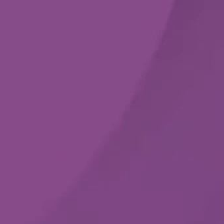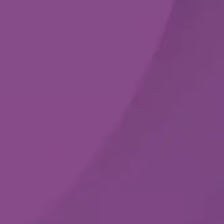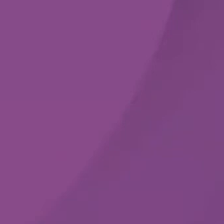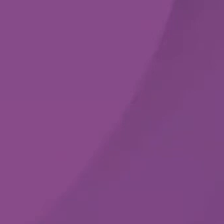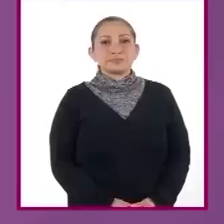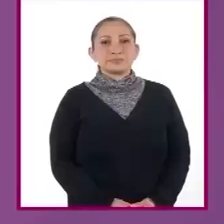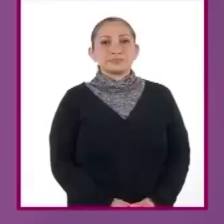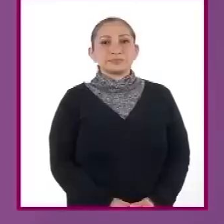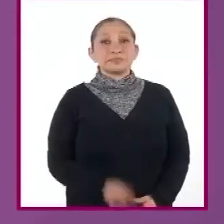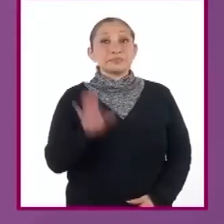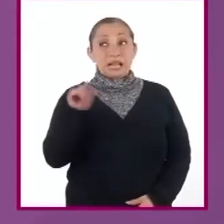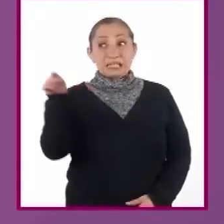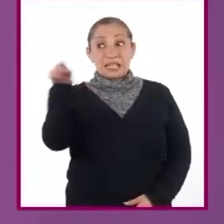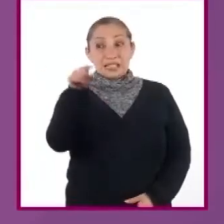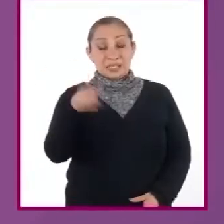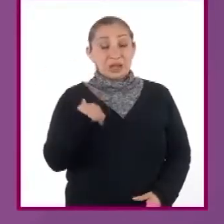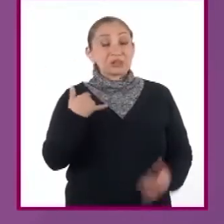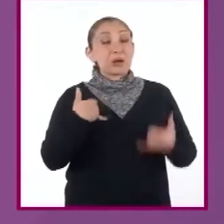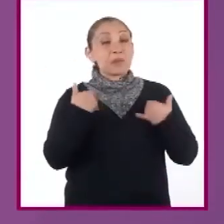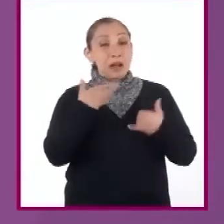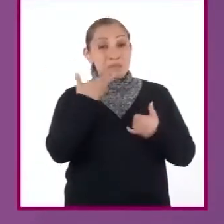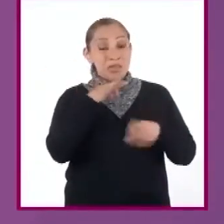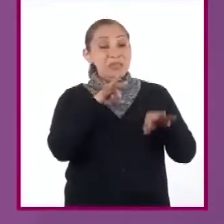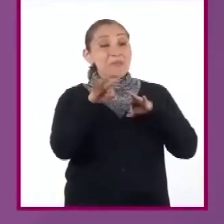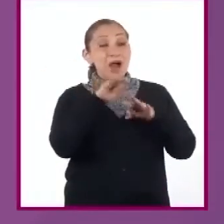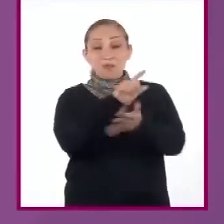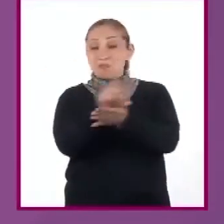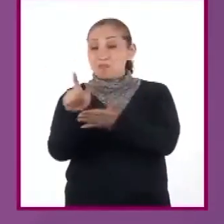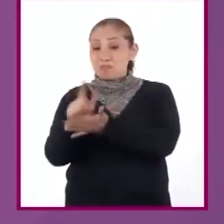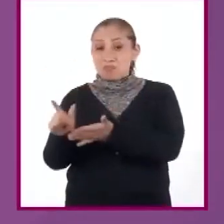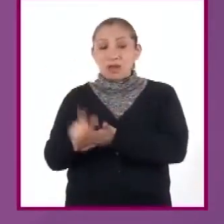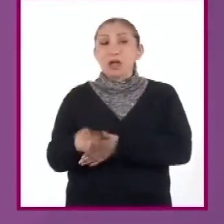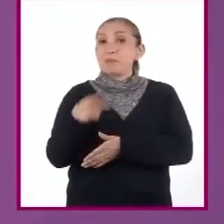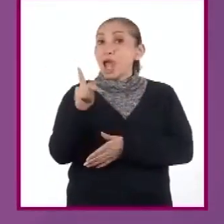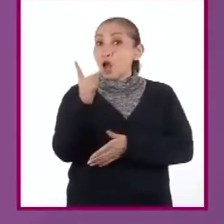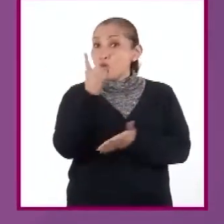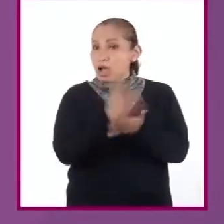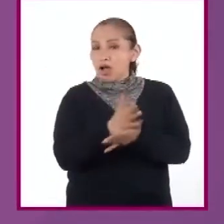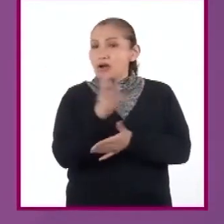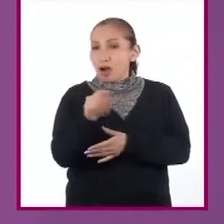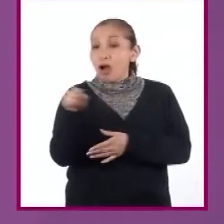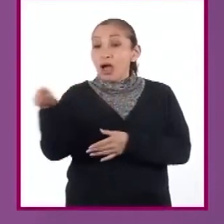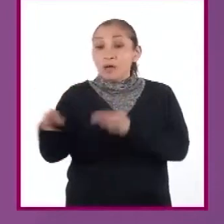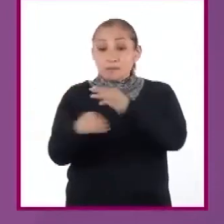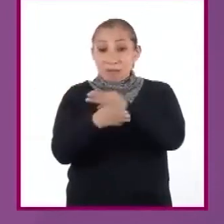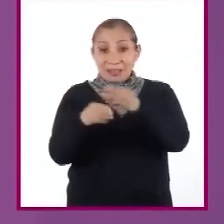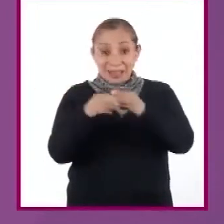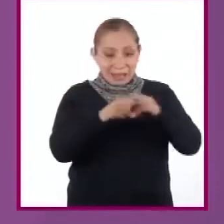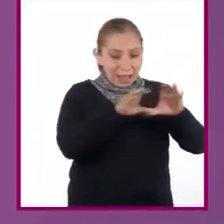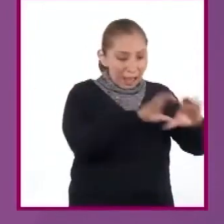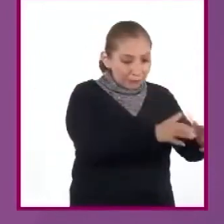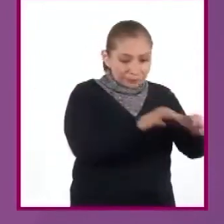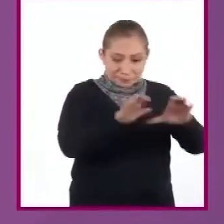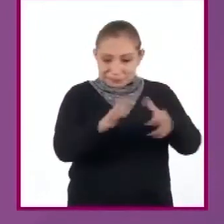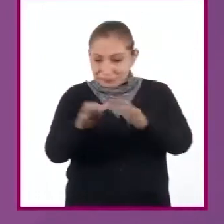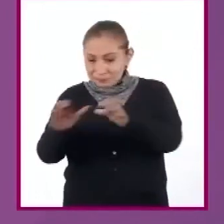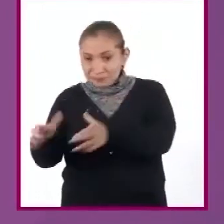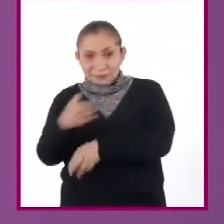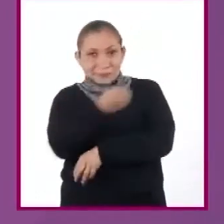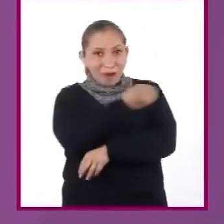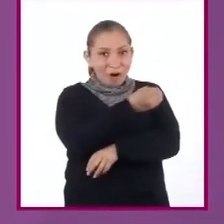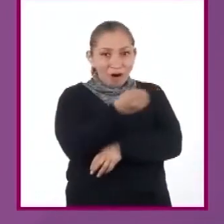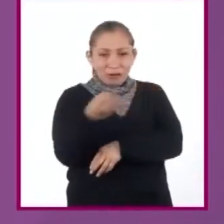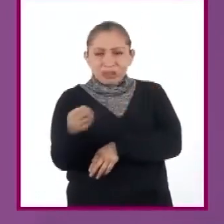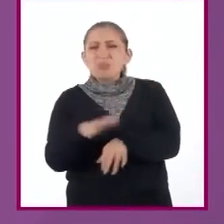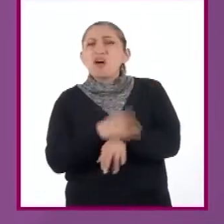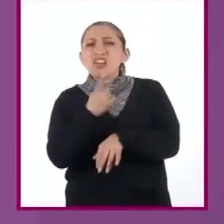Parece que estos chicos han hecho una gran labor de limpieza. Pero no solo eso, a los materiales les han dado un orden.